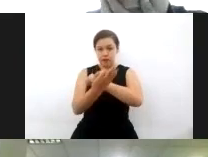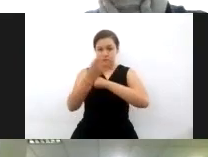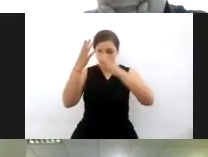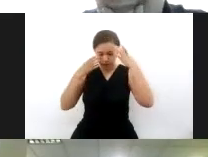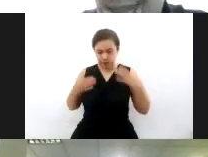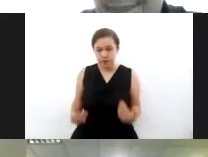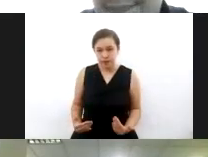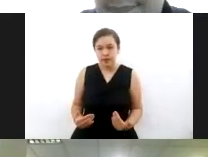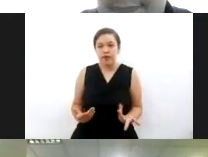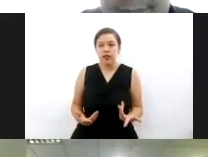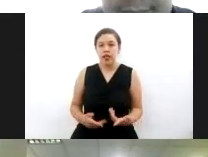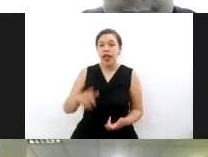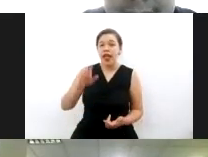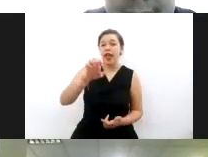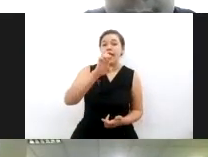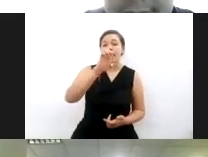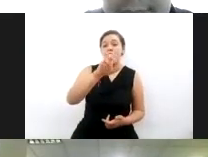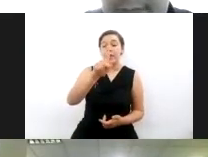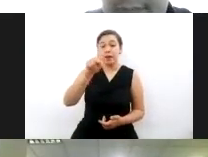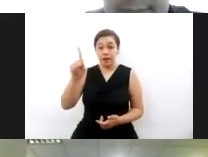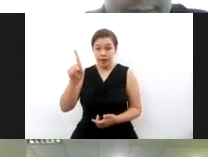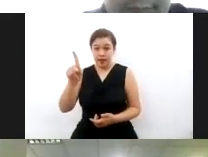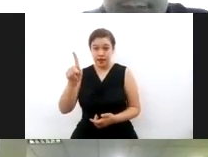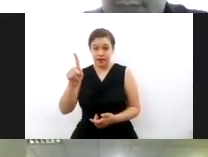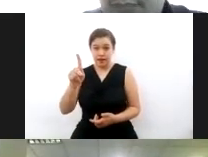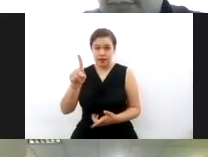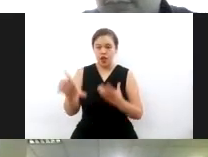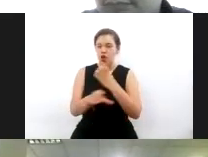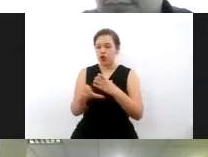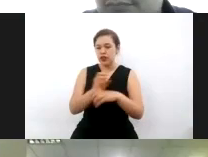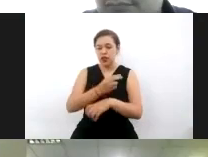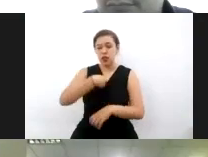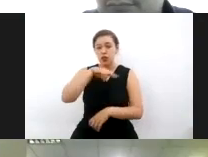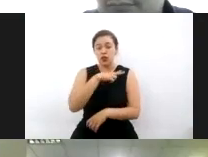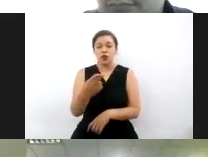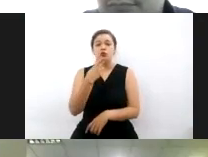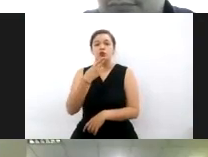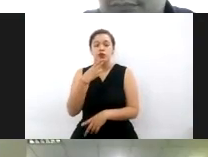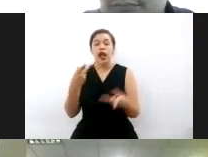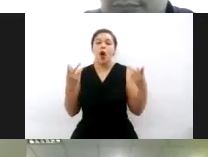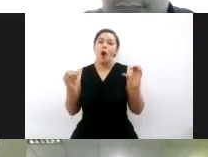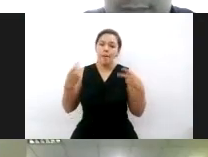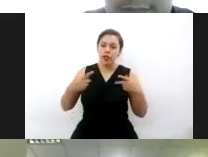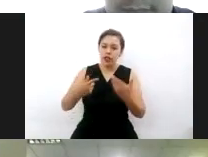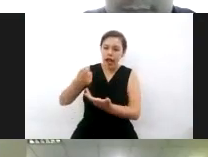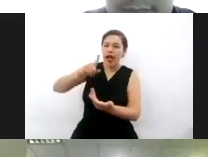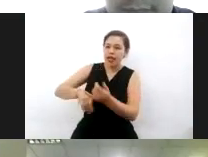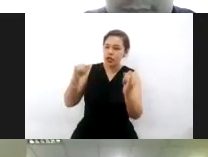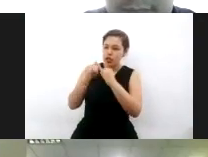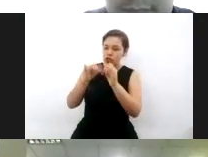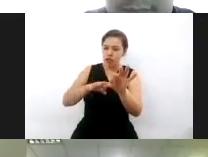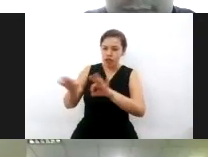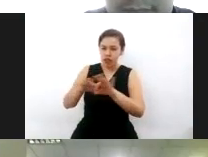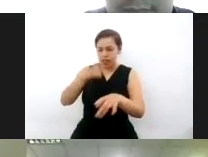definimos es EPP. Estos son los equipos o piezas que se utilizan o que utiliza el personal para evitar tener